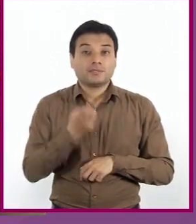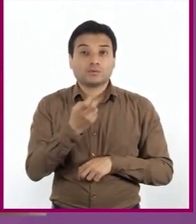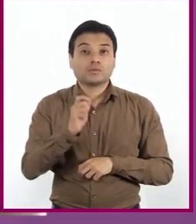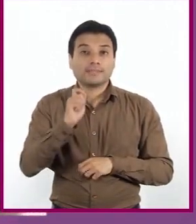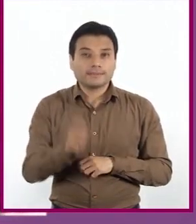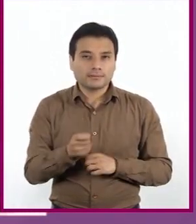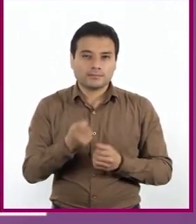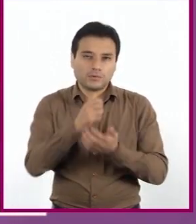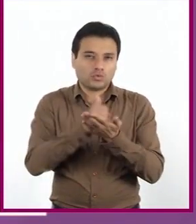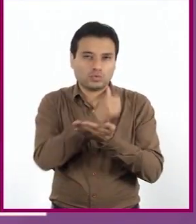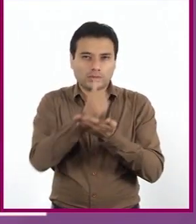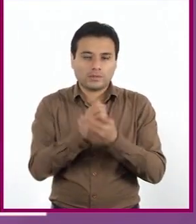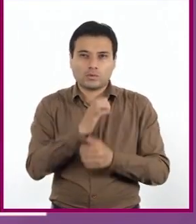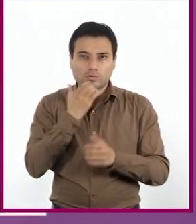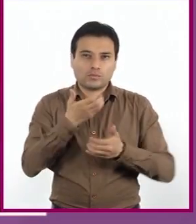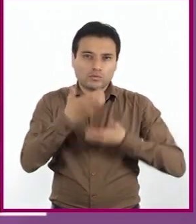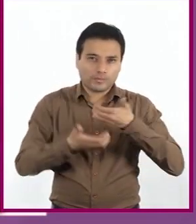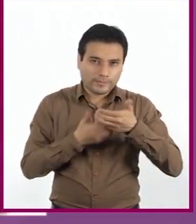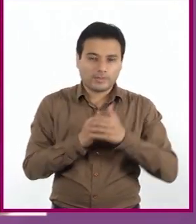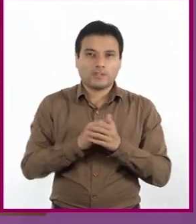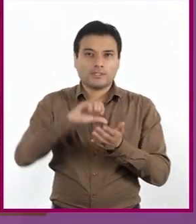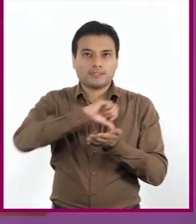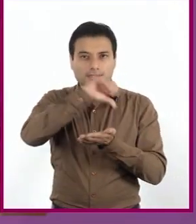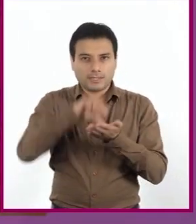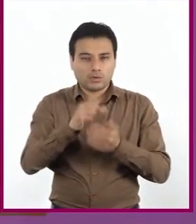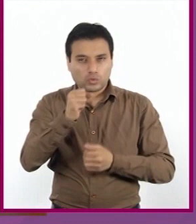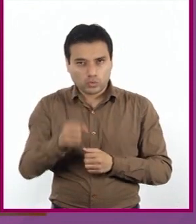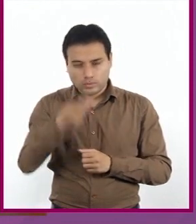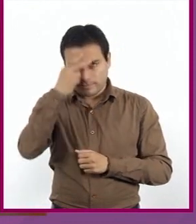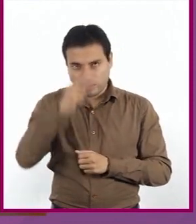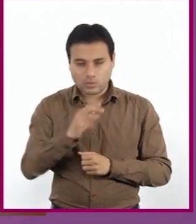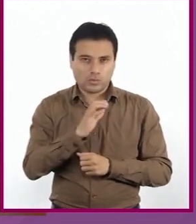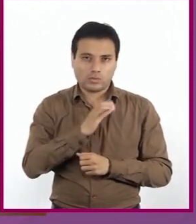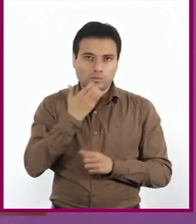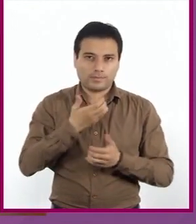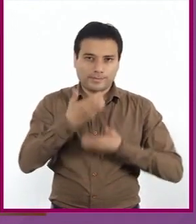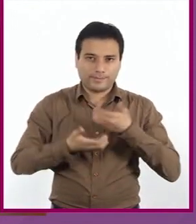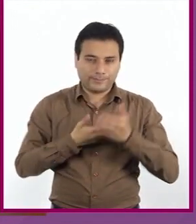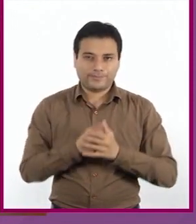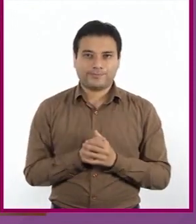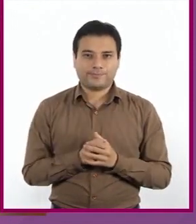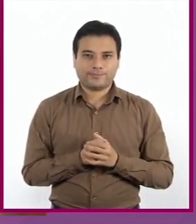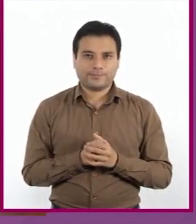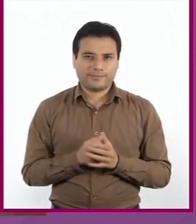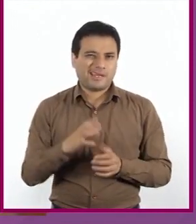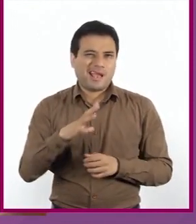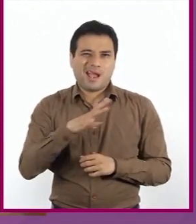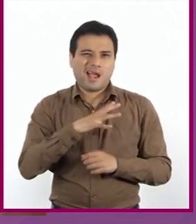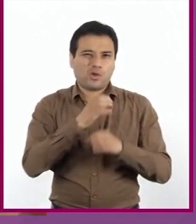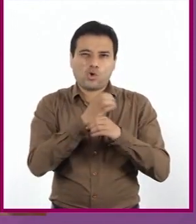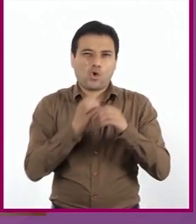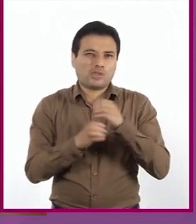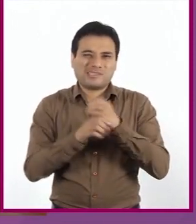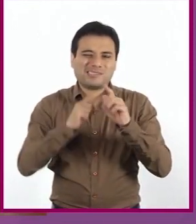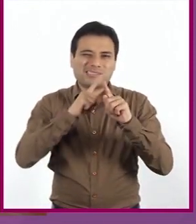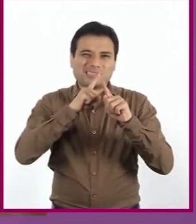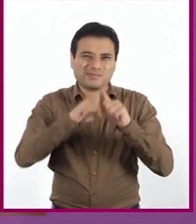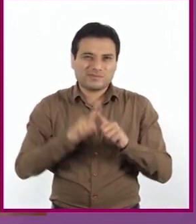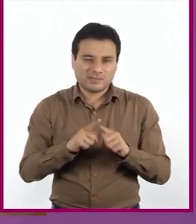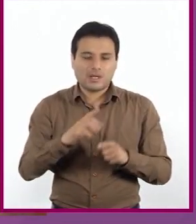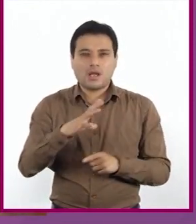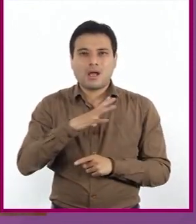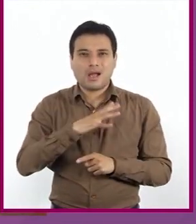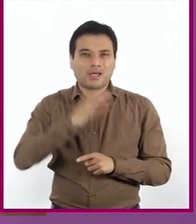comercial establecida entre el sur y el centro de México. Había muchas ofrendas simbólicas, sobre todo había muchas